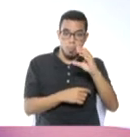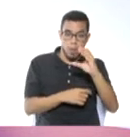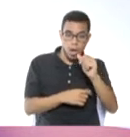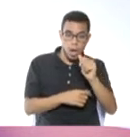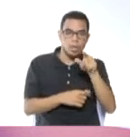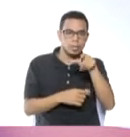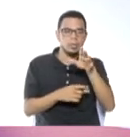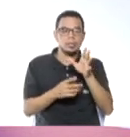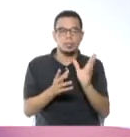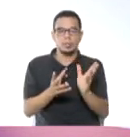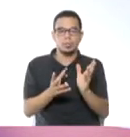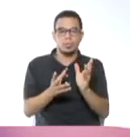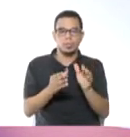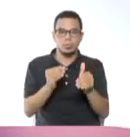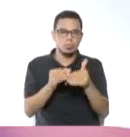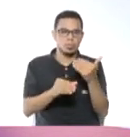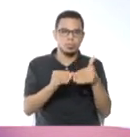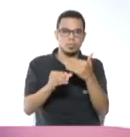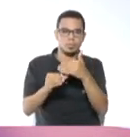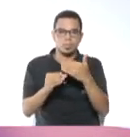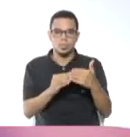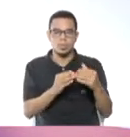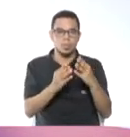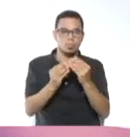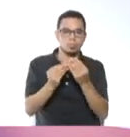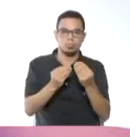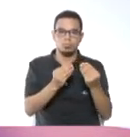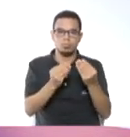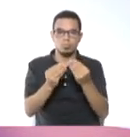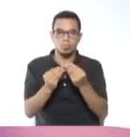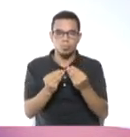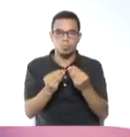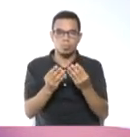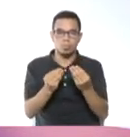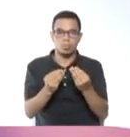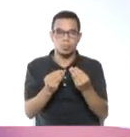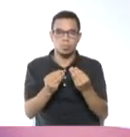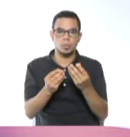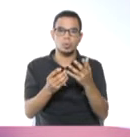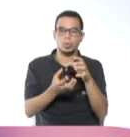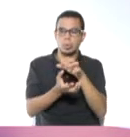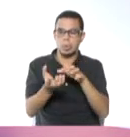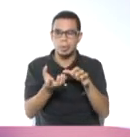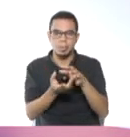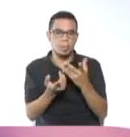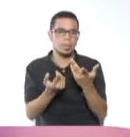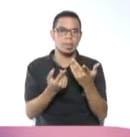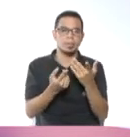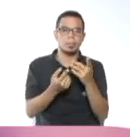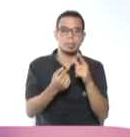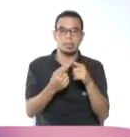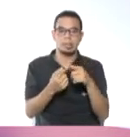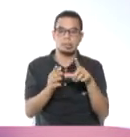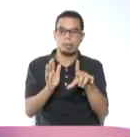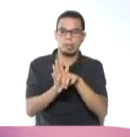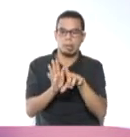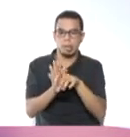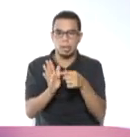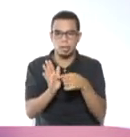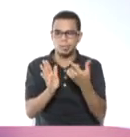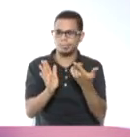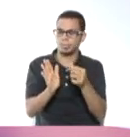han existido muchos factores que, como ya lo sabemos, el tema de Estado, el tema de territorio, donde la norma legal hace